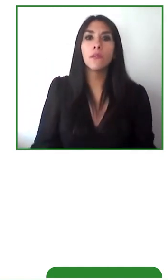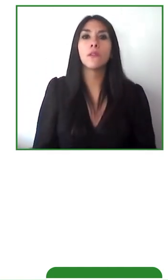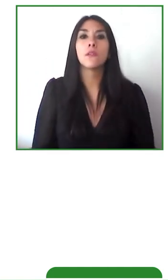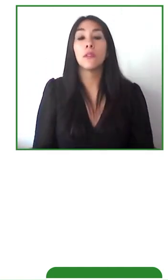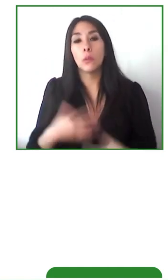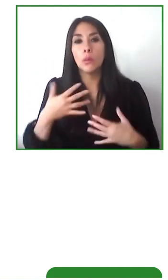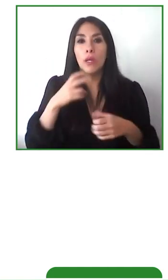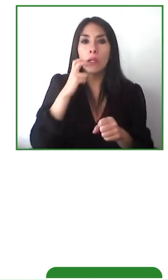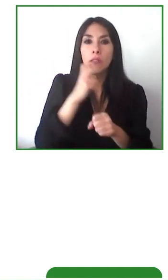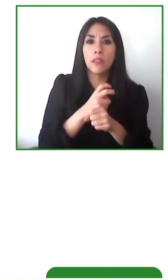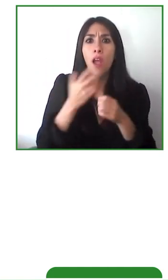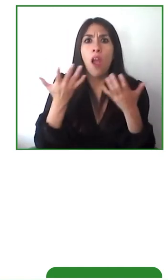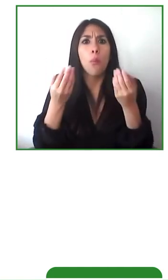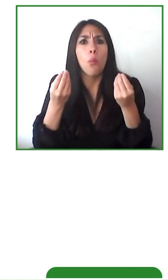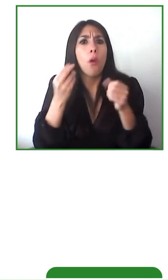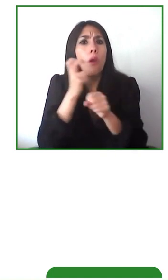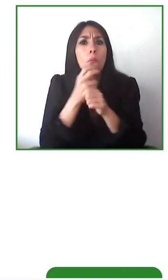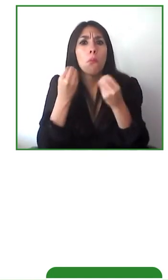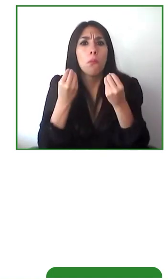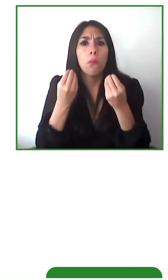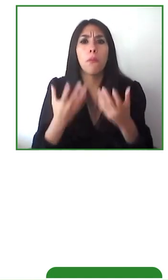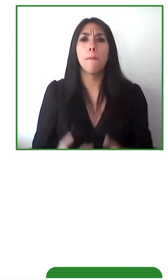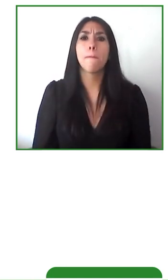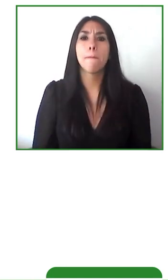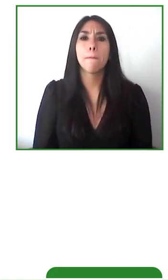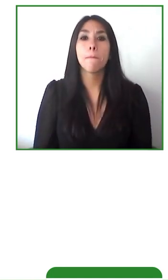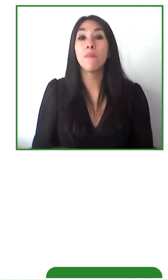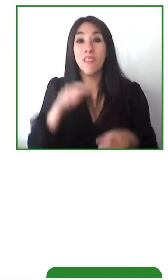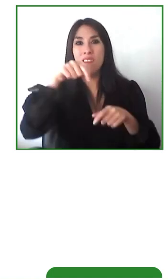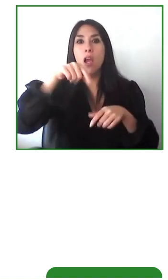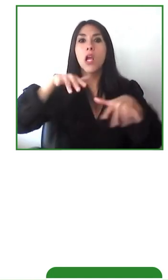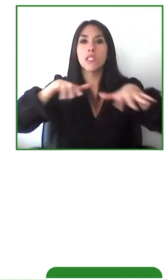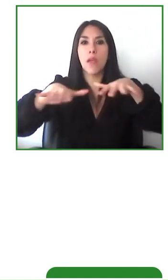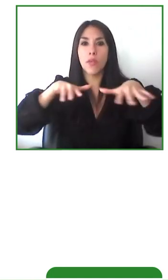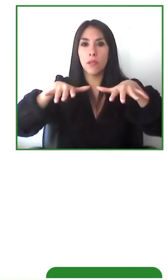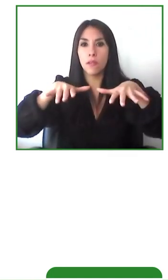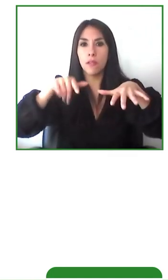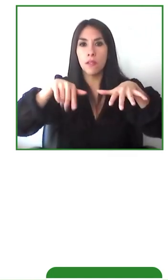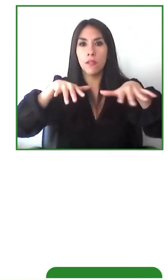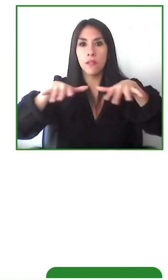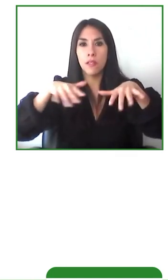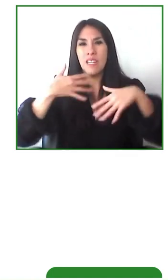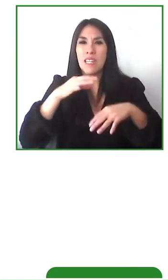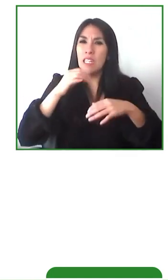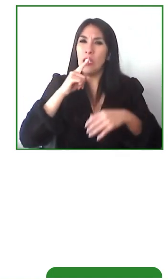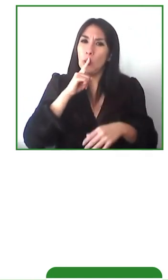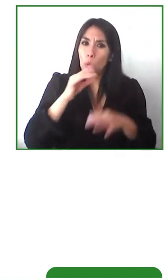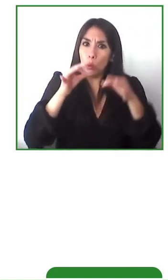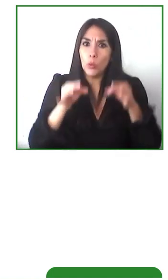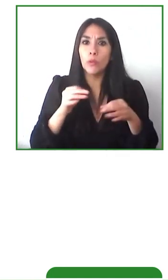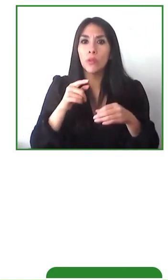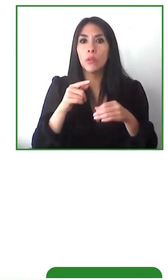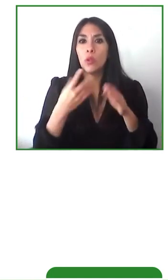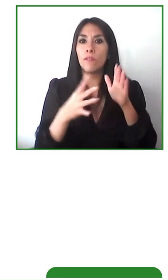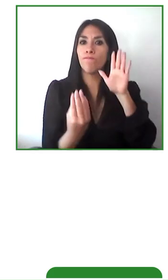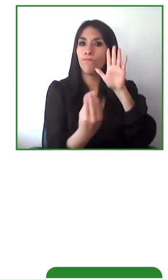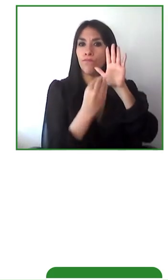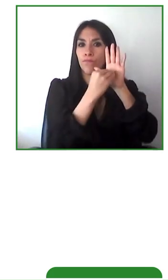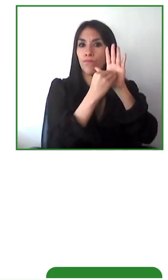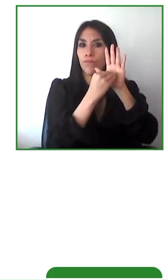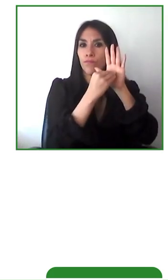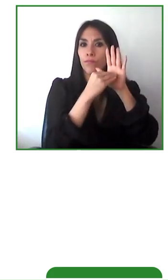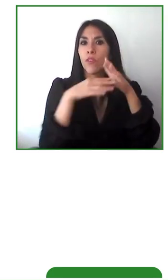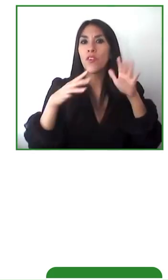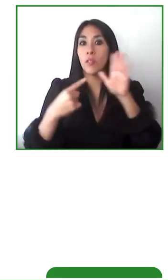cómo el servicio queda recogido, queda incluido dentro del sistema de transporte asistido